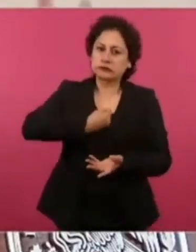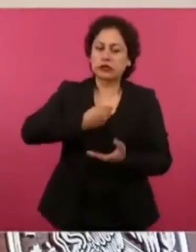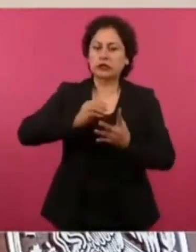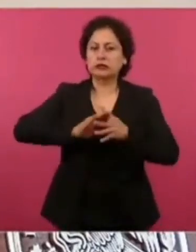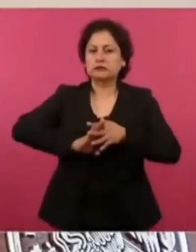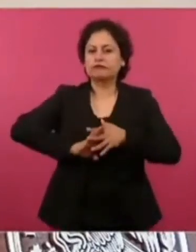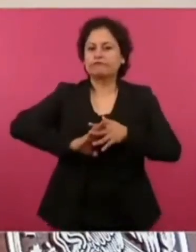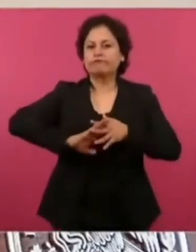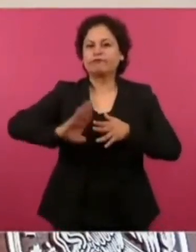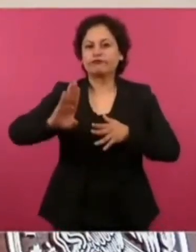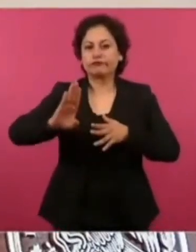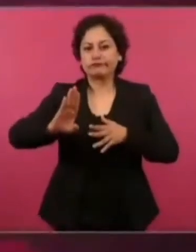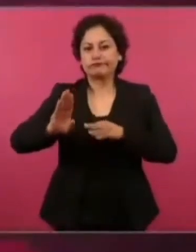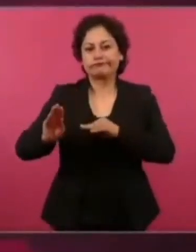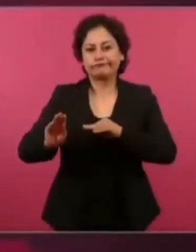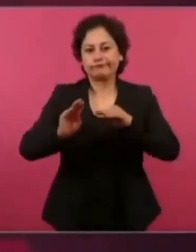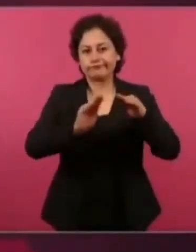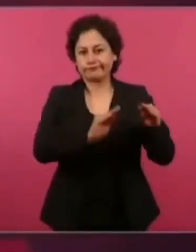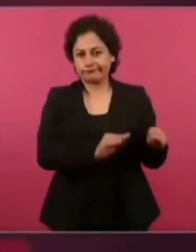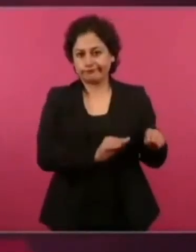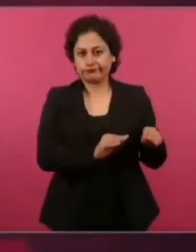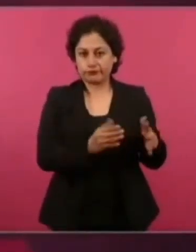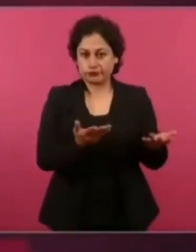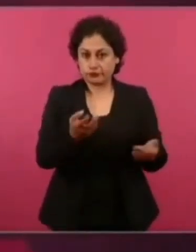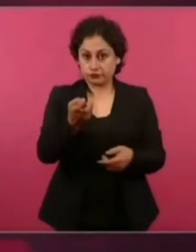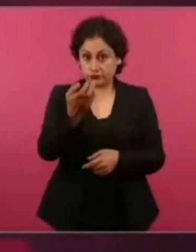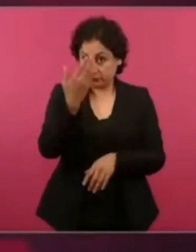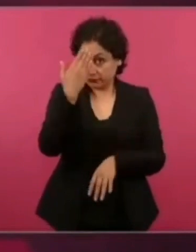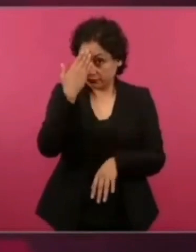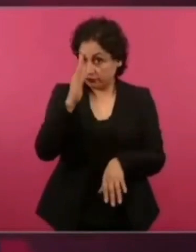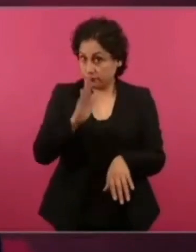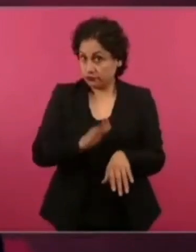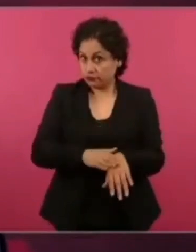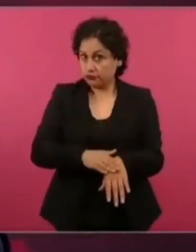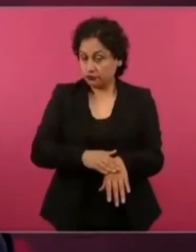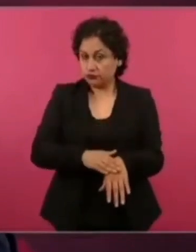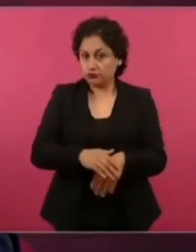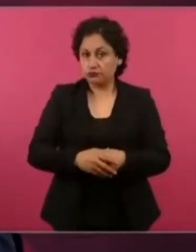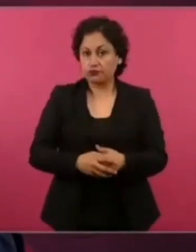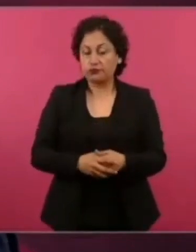Eso no hay que olvidarlo.